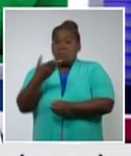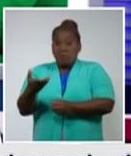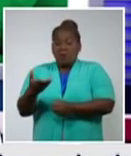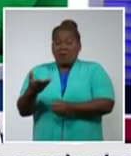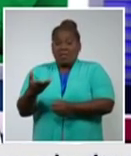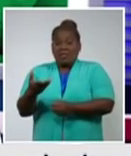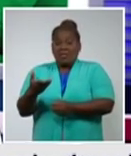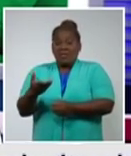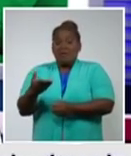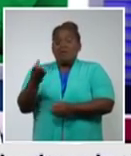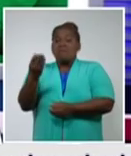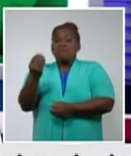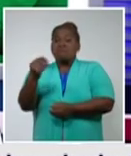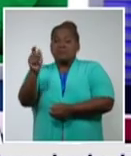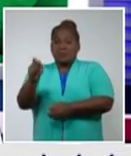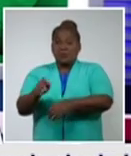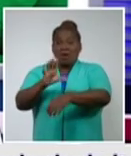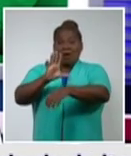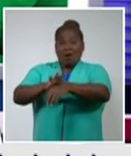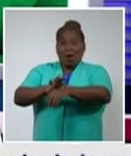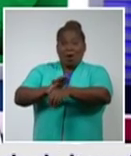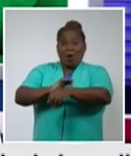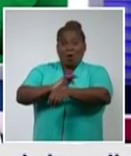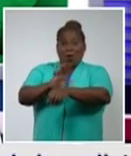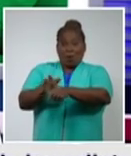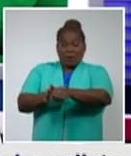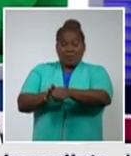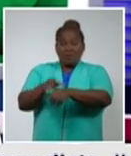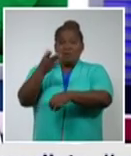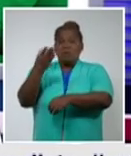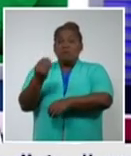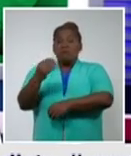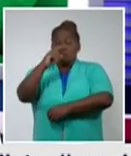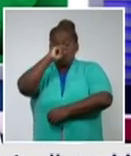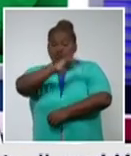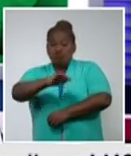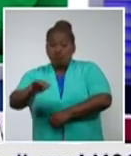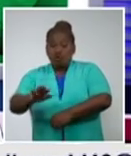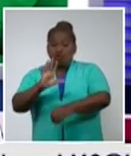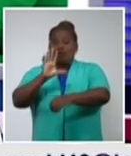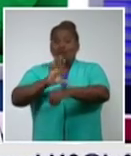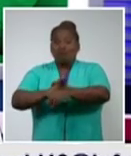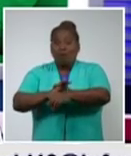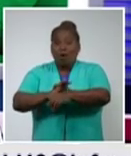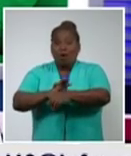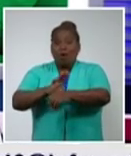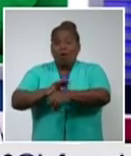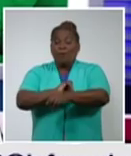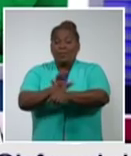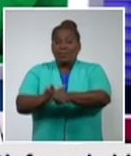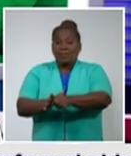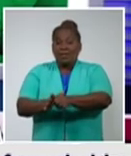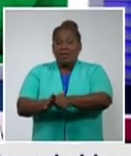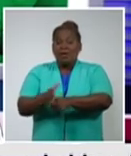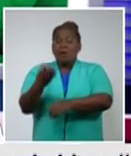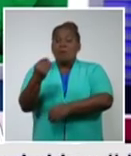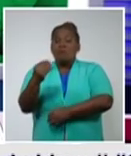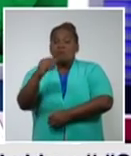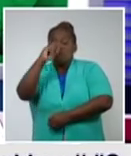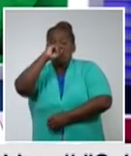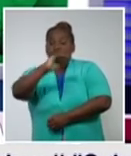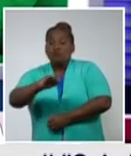adquieran la enfermedad, muchos niños que adquieran la enfermedad, muchas personas y niños que queden